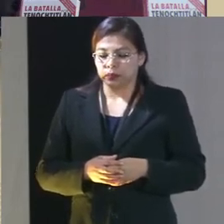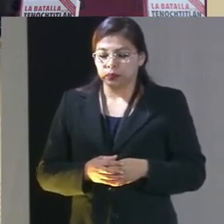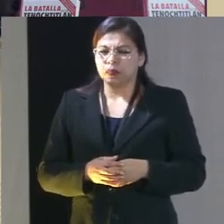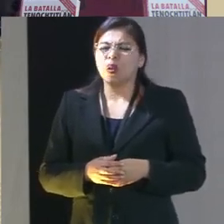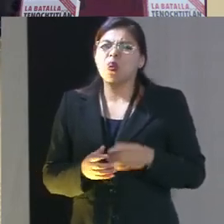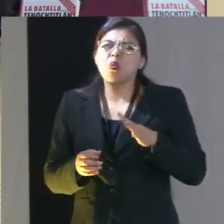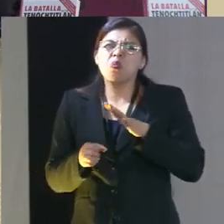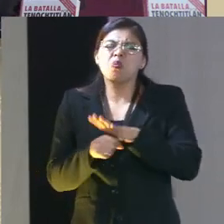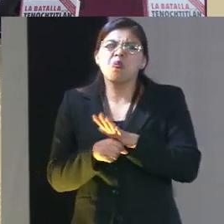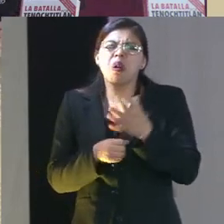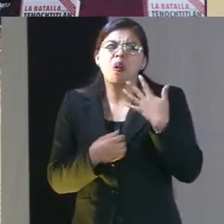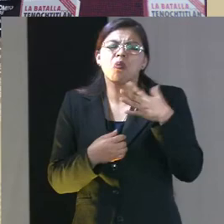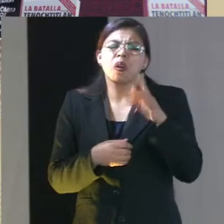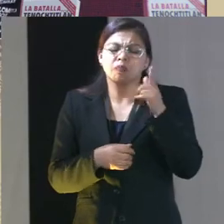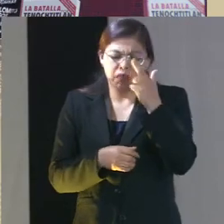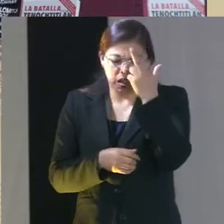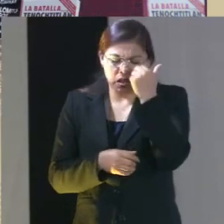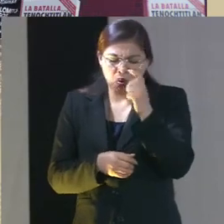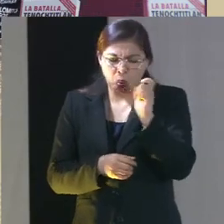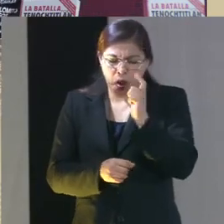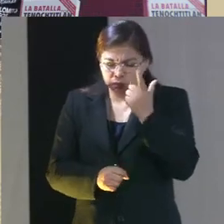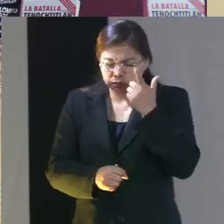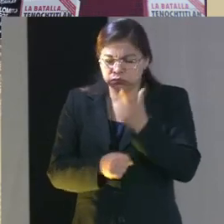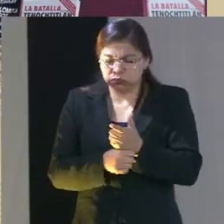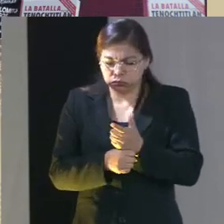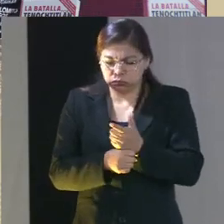¿cuál fue la reacción de ellos cuando se dieron cuenta,